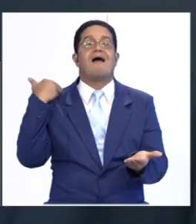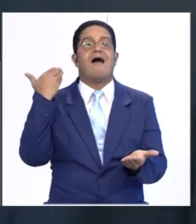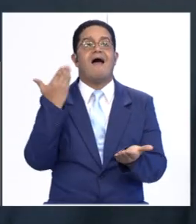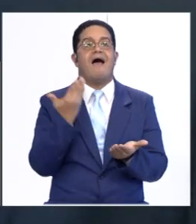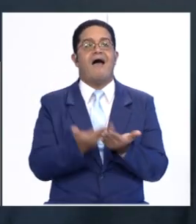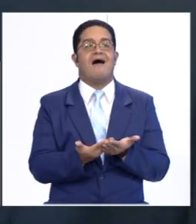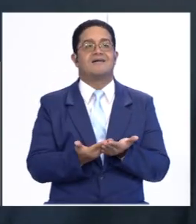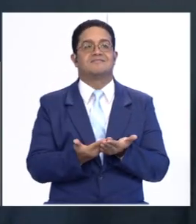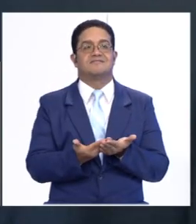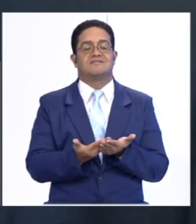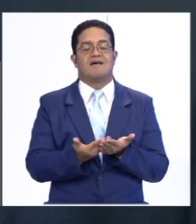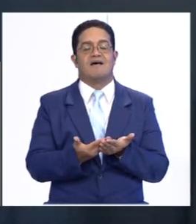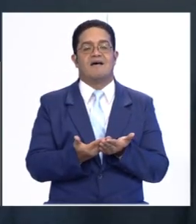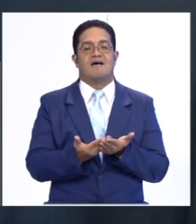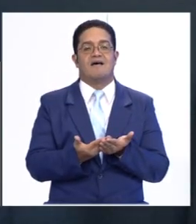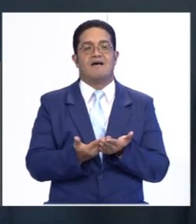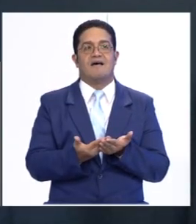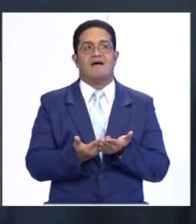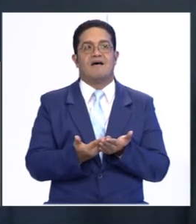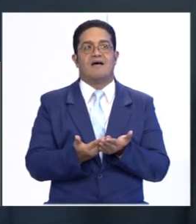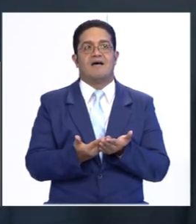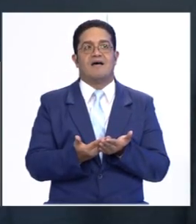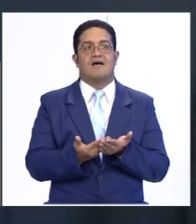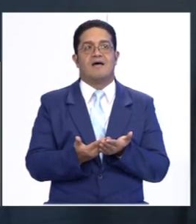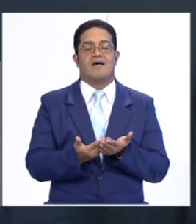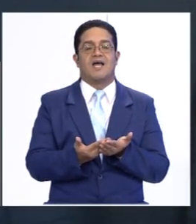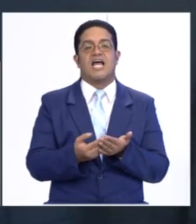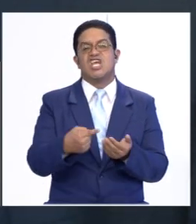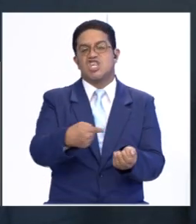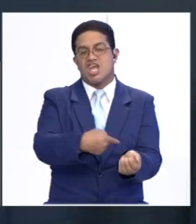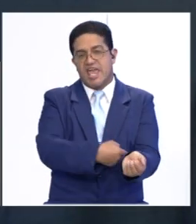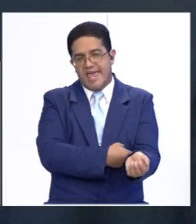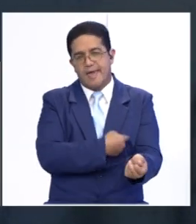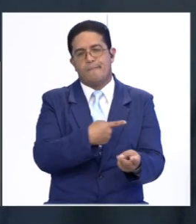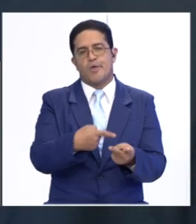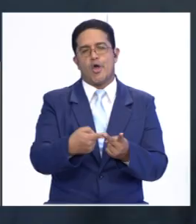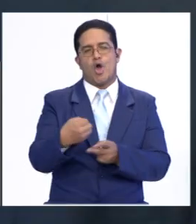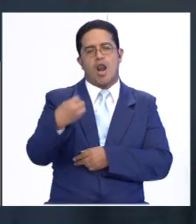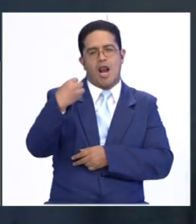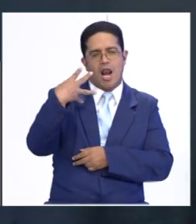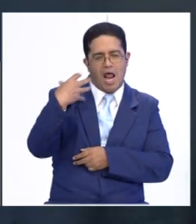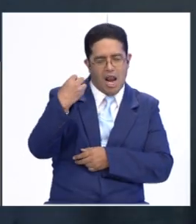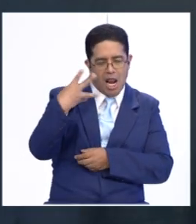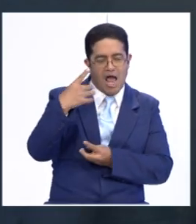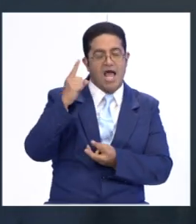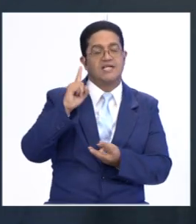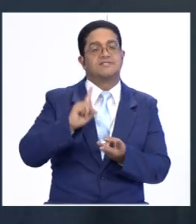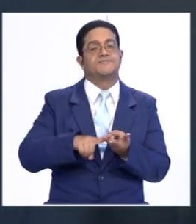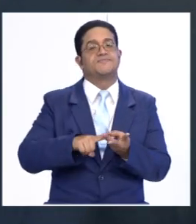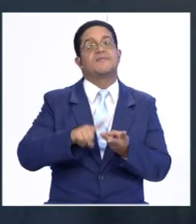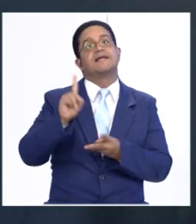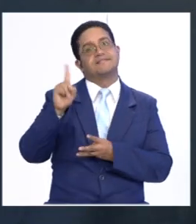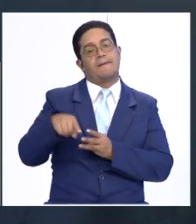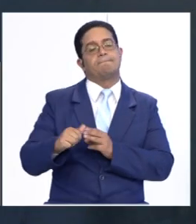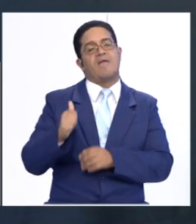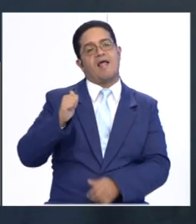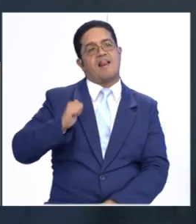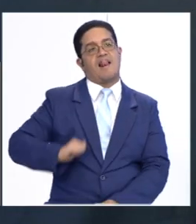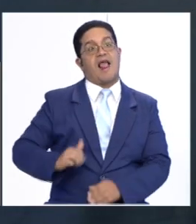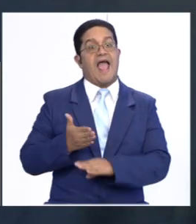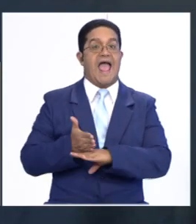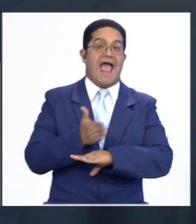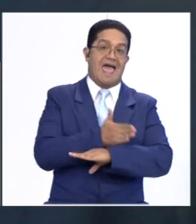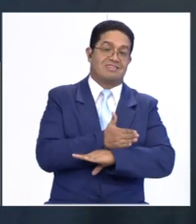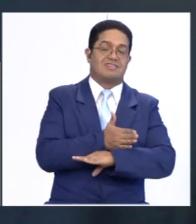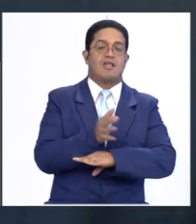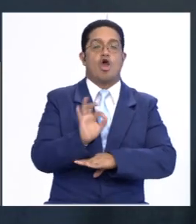fase de tratamiento de quimioterapia, radioterapia y el tratamiento quirúrgico antes o